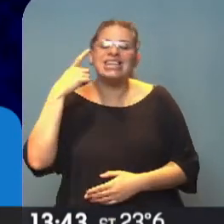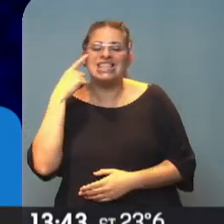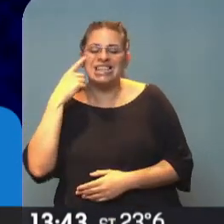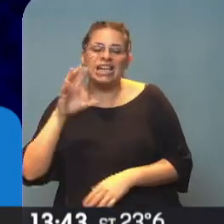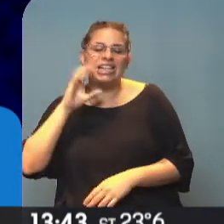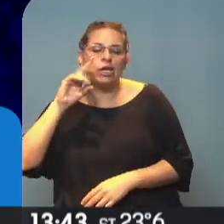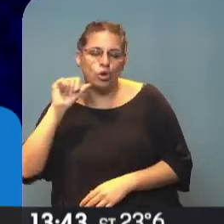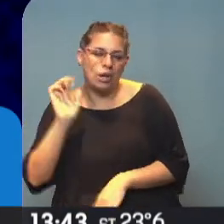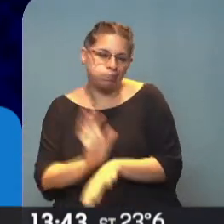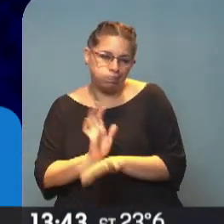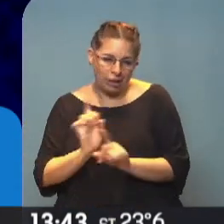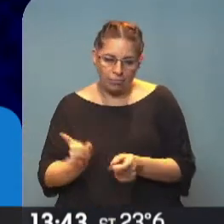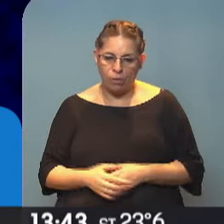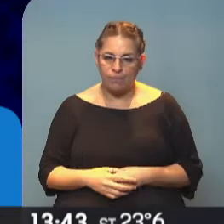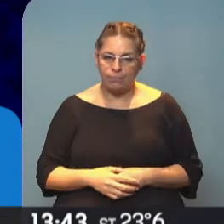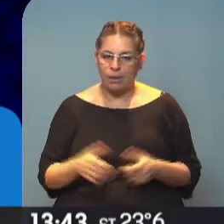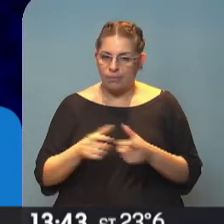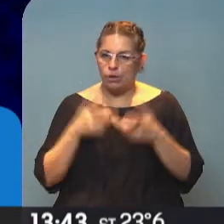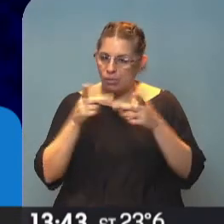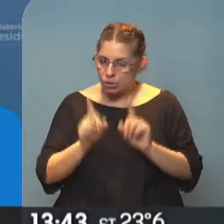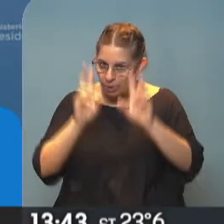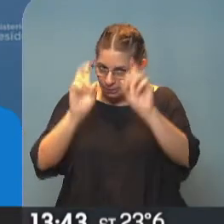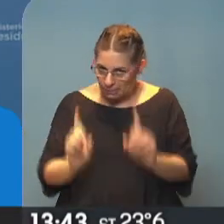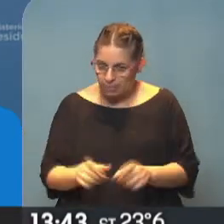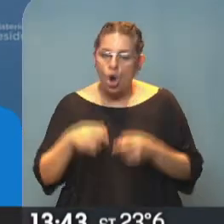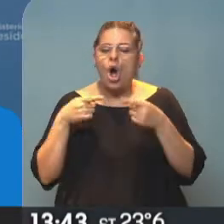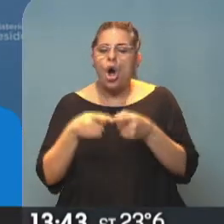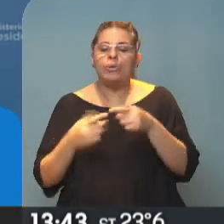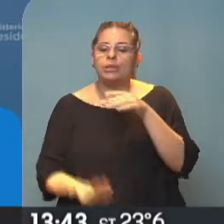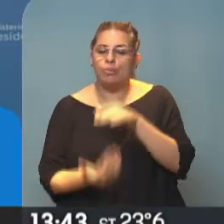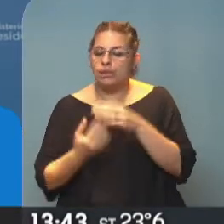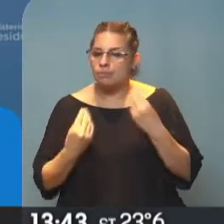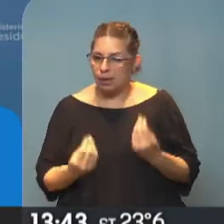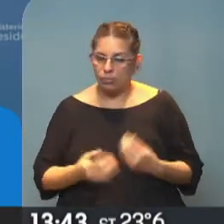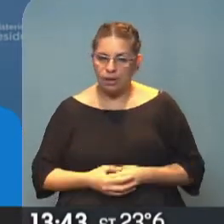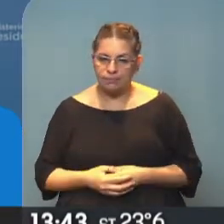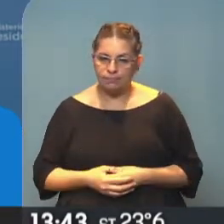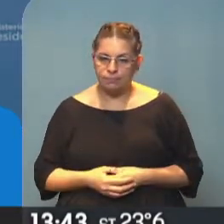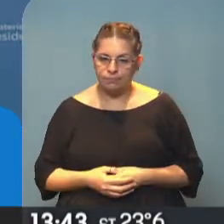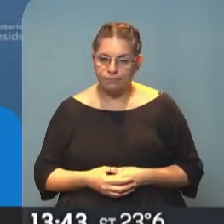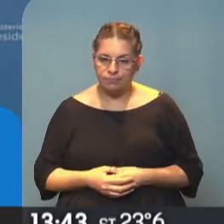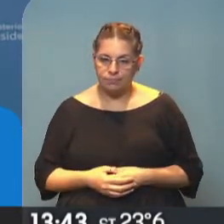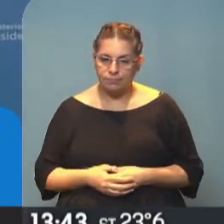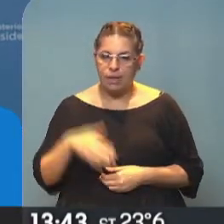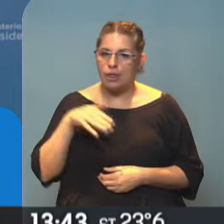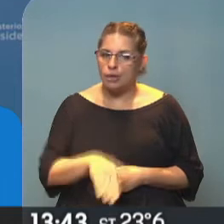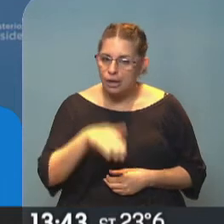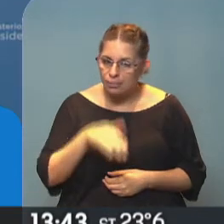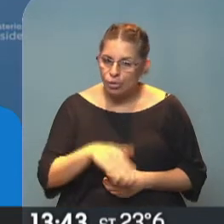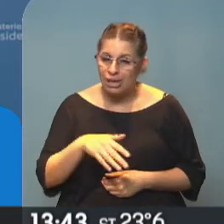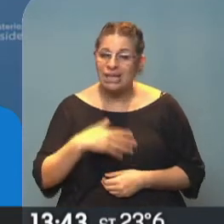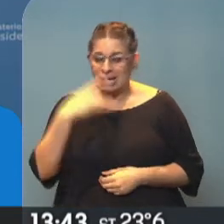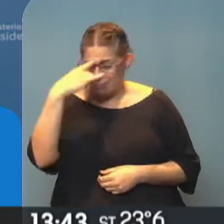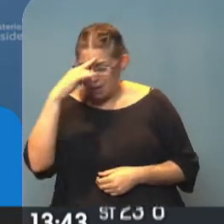hace alusión el film. El objetivo principal era evitar o demorar el arreo de